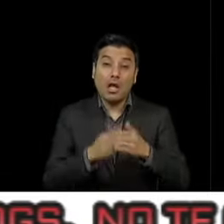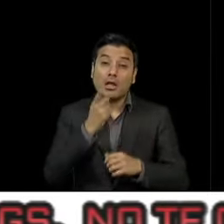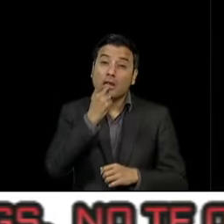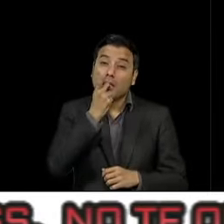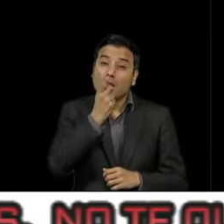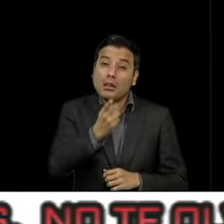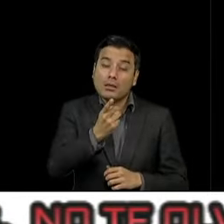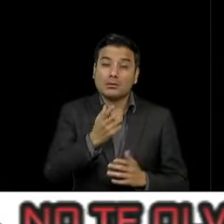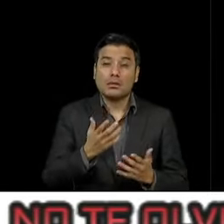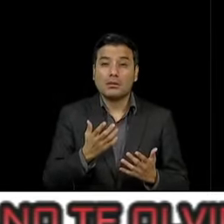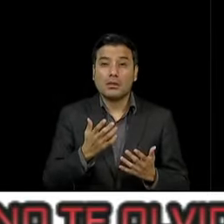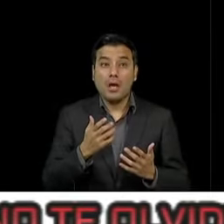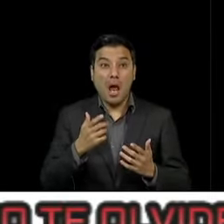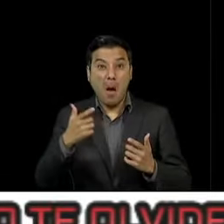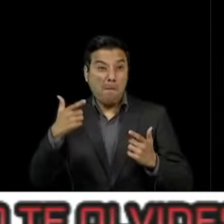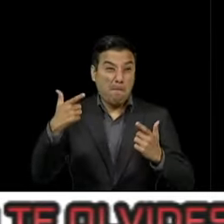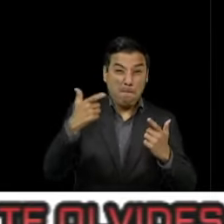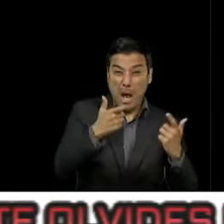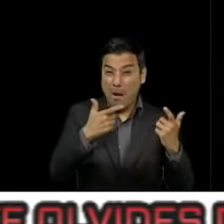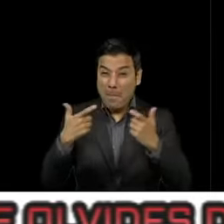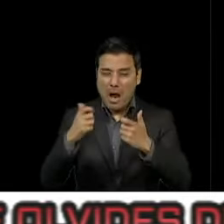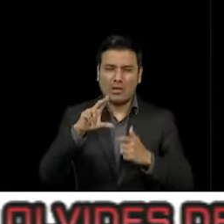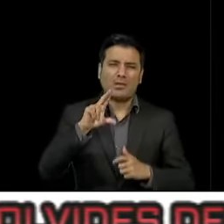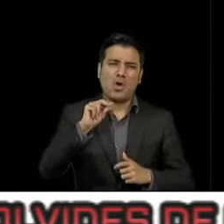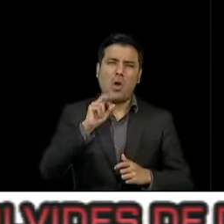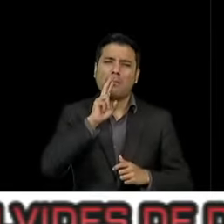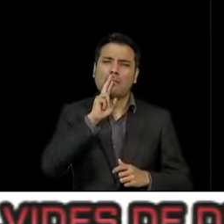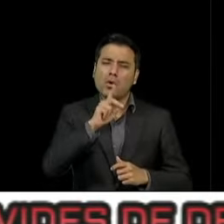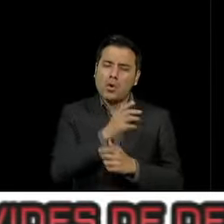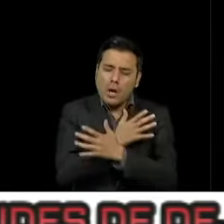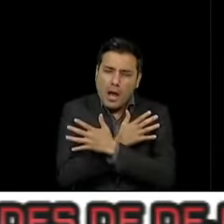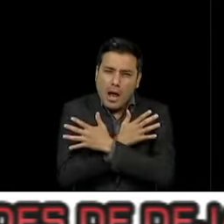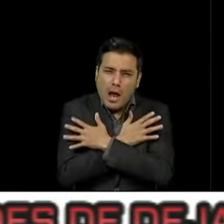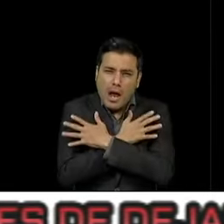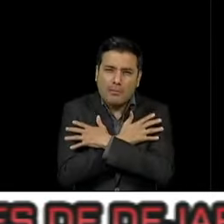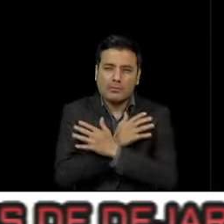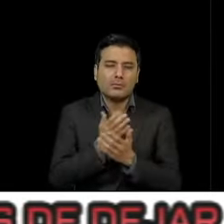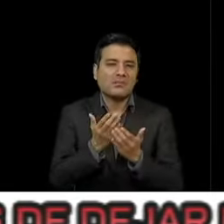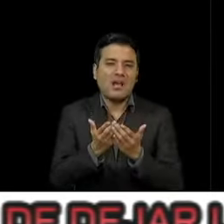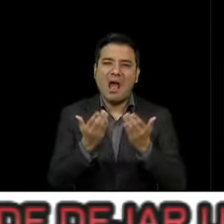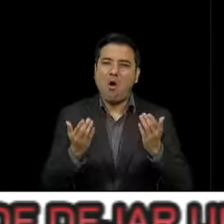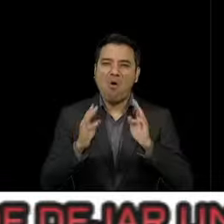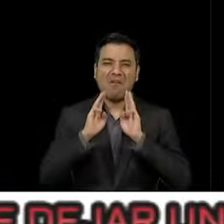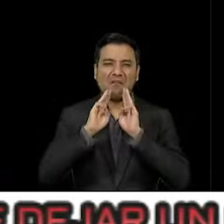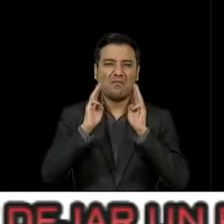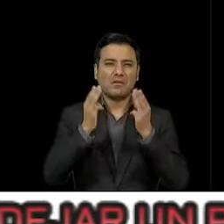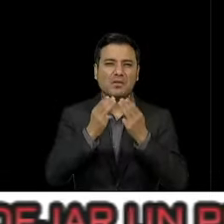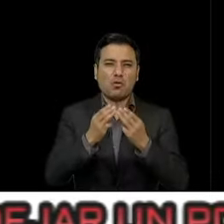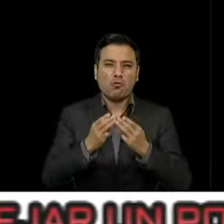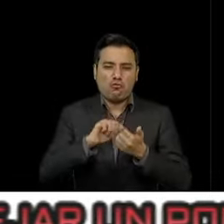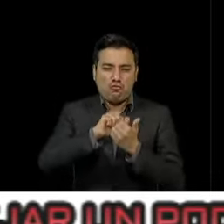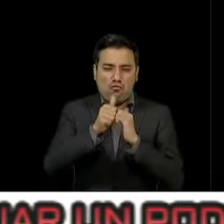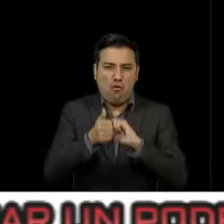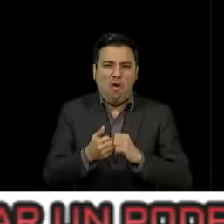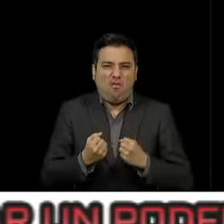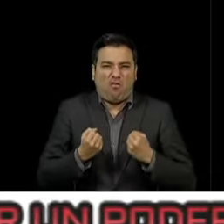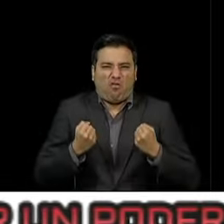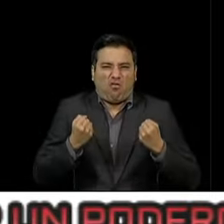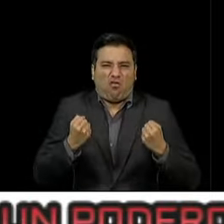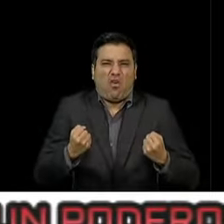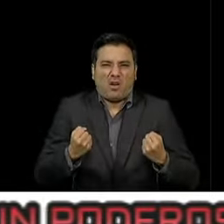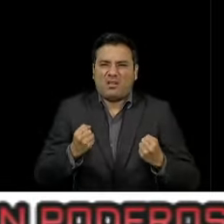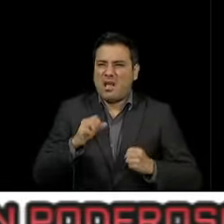balazos han logrado fortalecer al crimen organizado, que hoy con total impunidad gobierna a sus